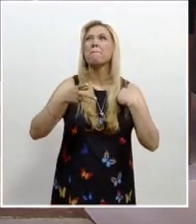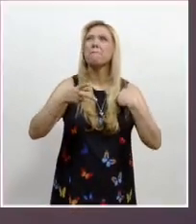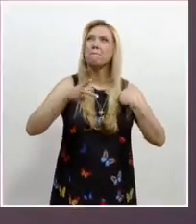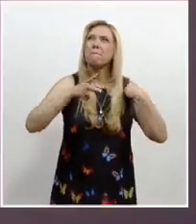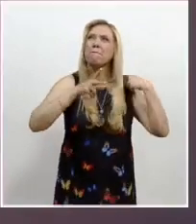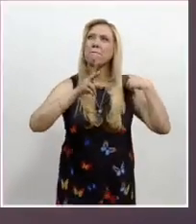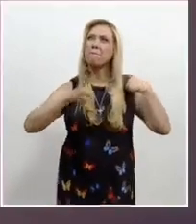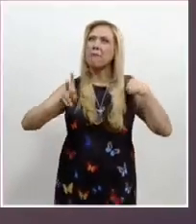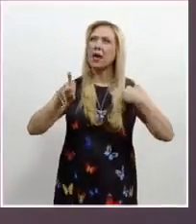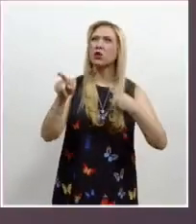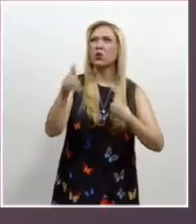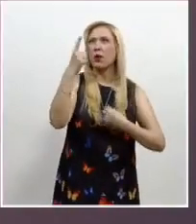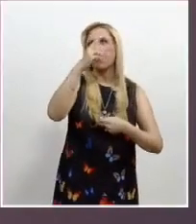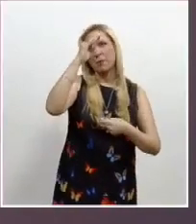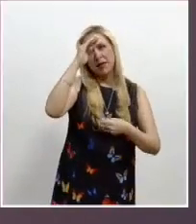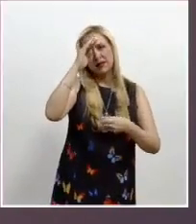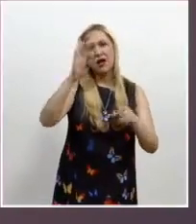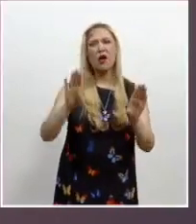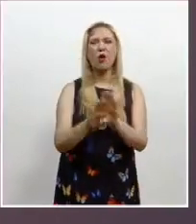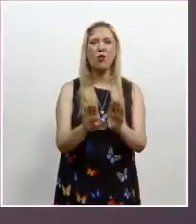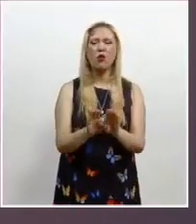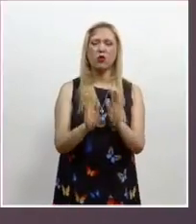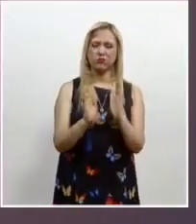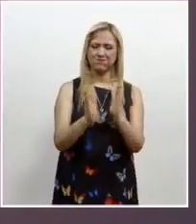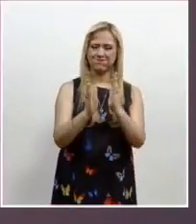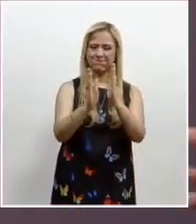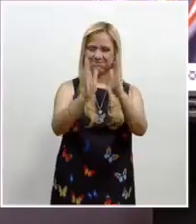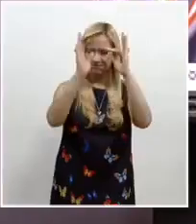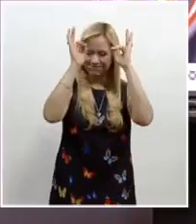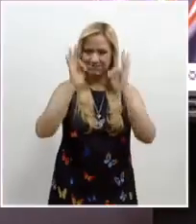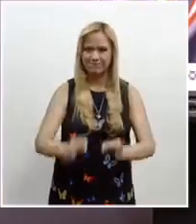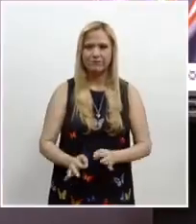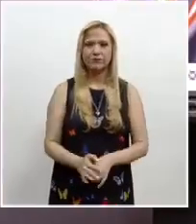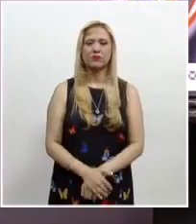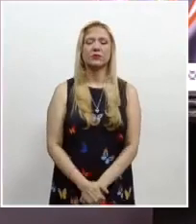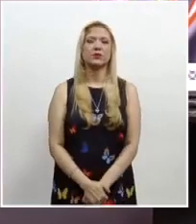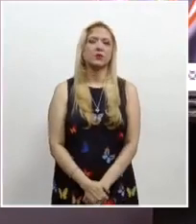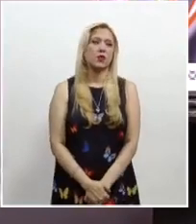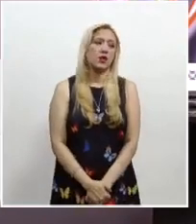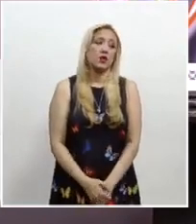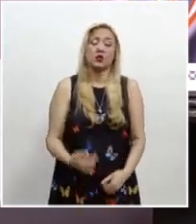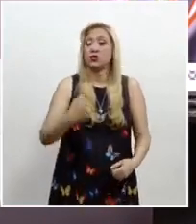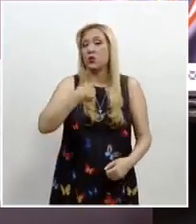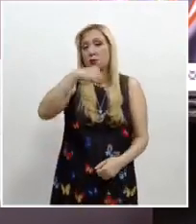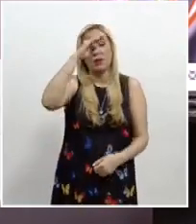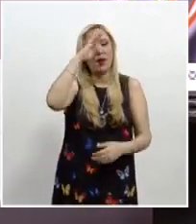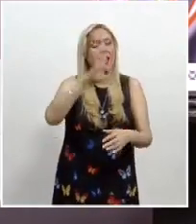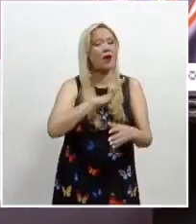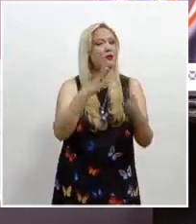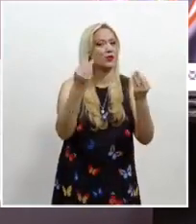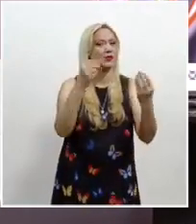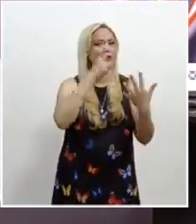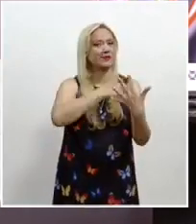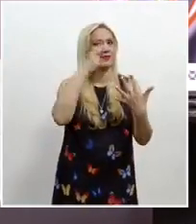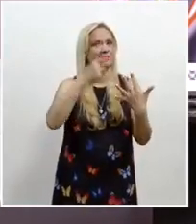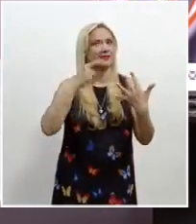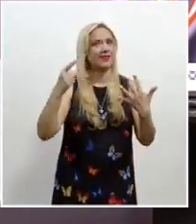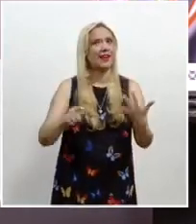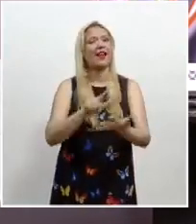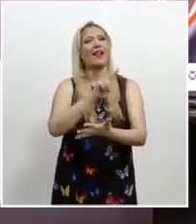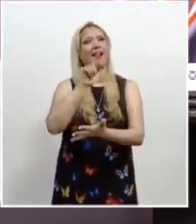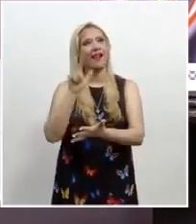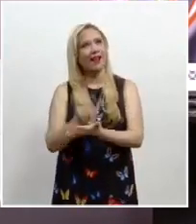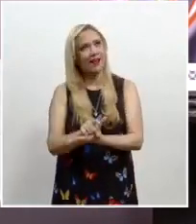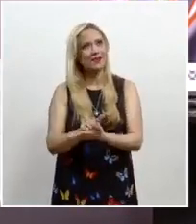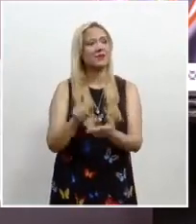dónde debemos ir caminando para que se pueda consolidar? Bueno, yo creo que tenemos muchas aristas, ¿no? Desde el legislativo,